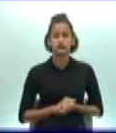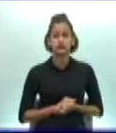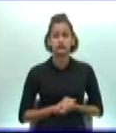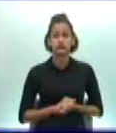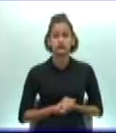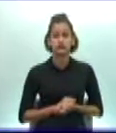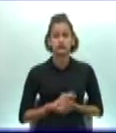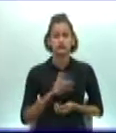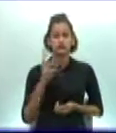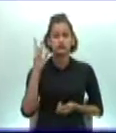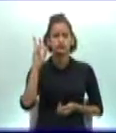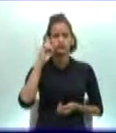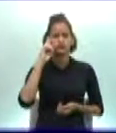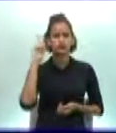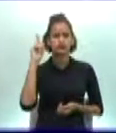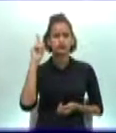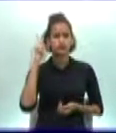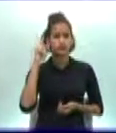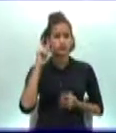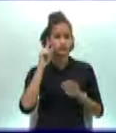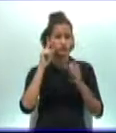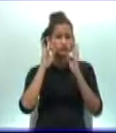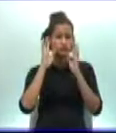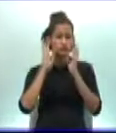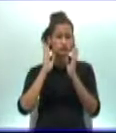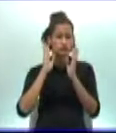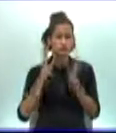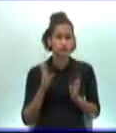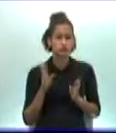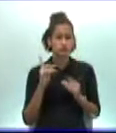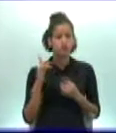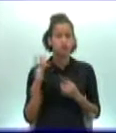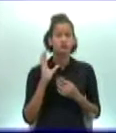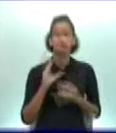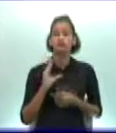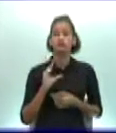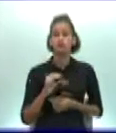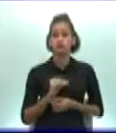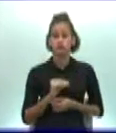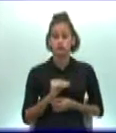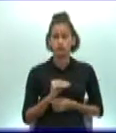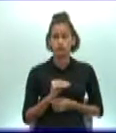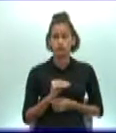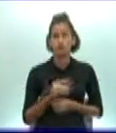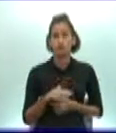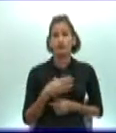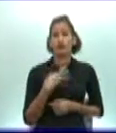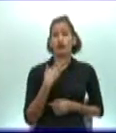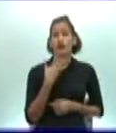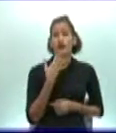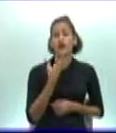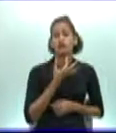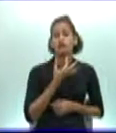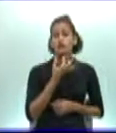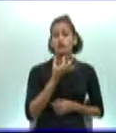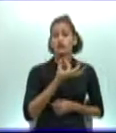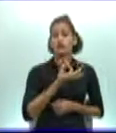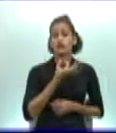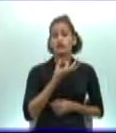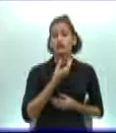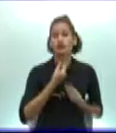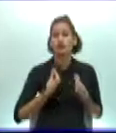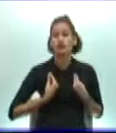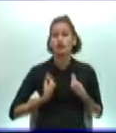Te recuerdo, y presta mucha atención a esto que le voy a decir, que argumentar es